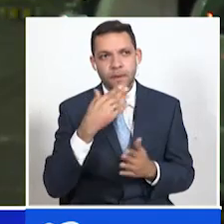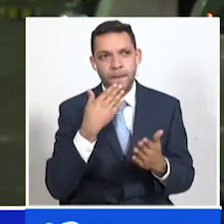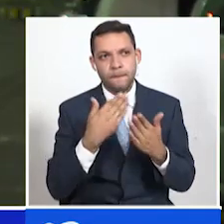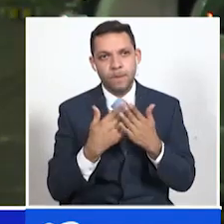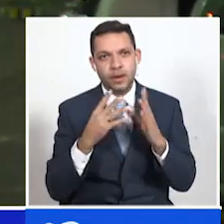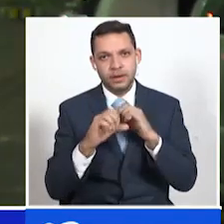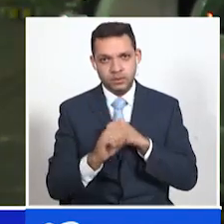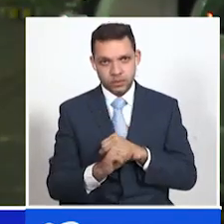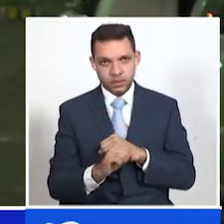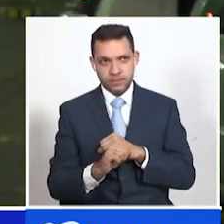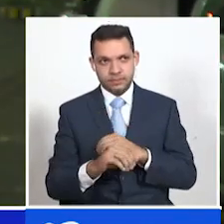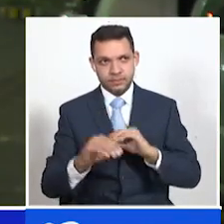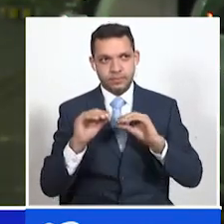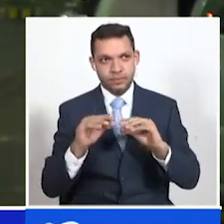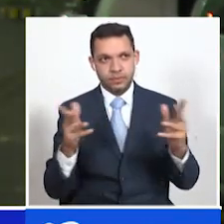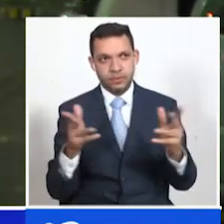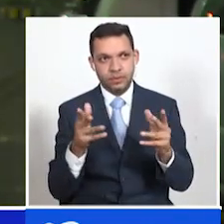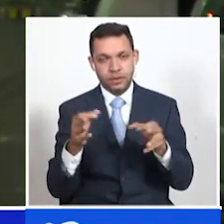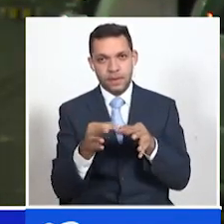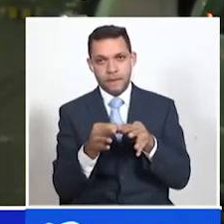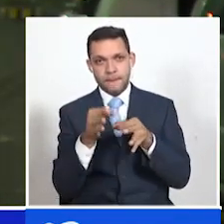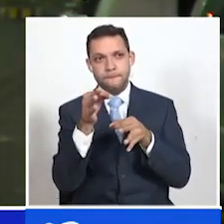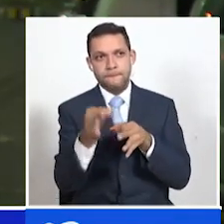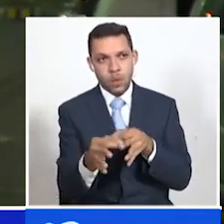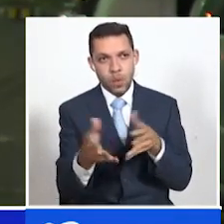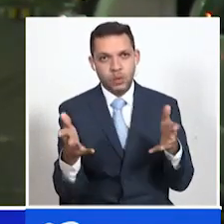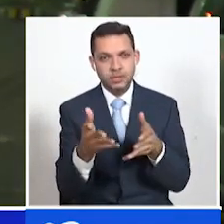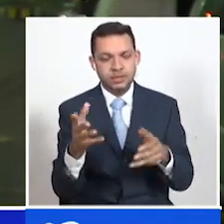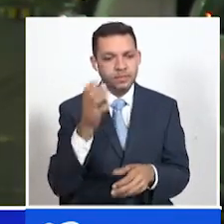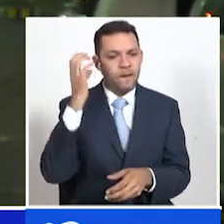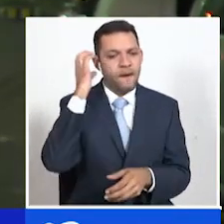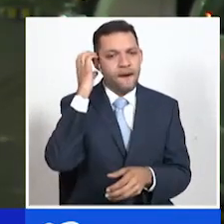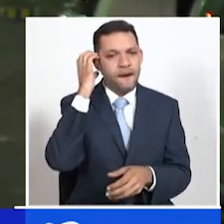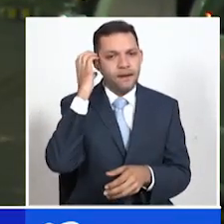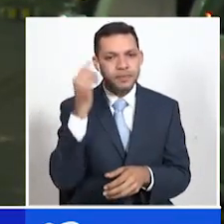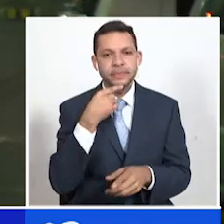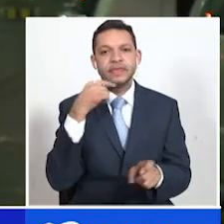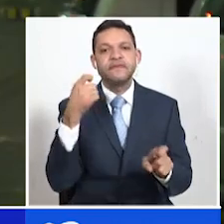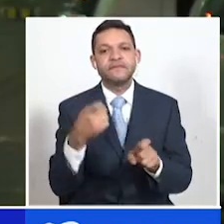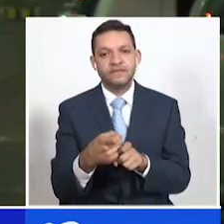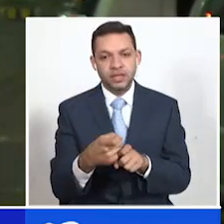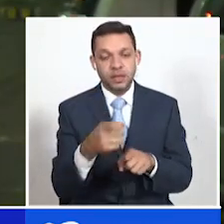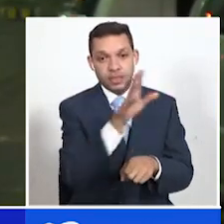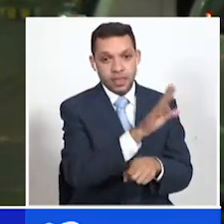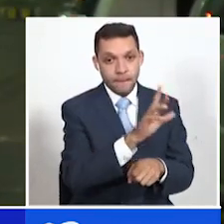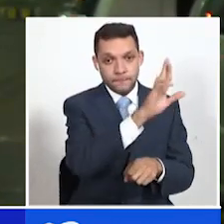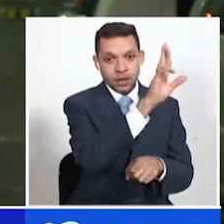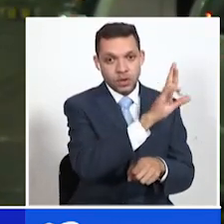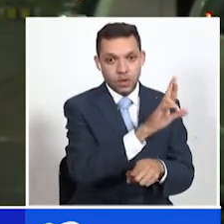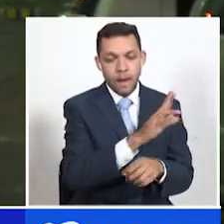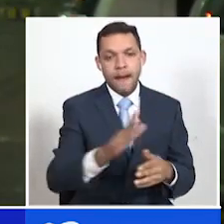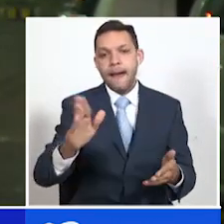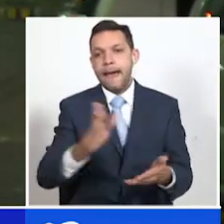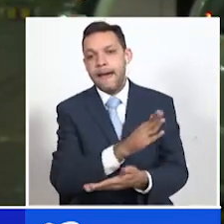cuento que justamente en el municipio, en la ciudad de Cartago, no es una ciudad del departamento de Risaralda, pero sí es